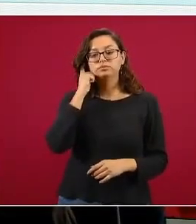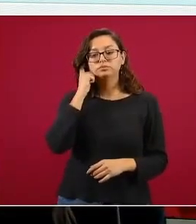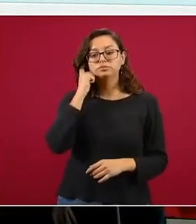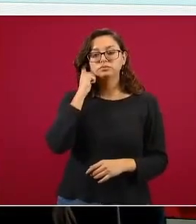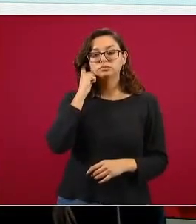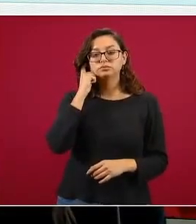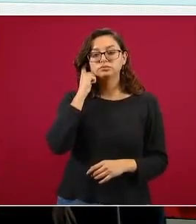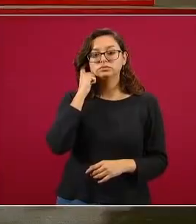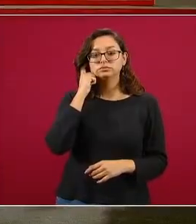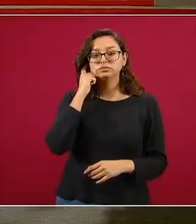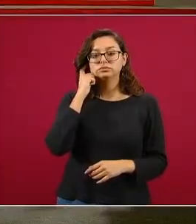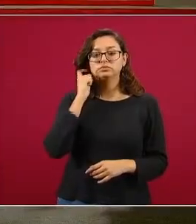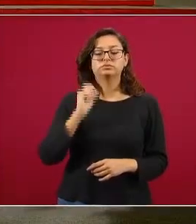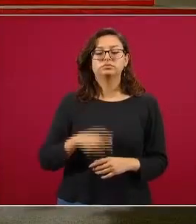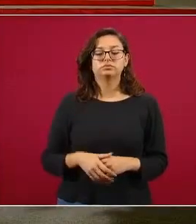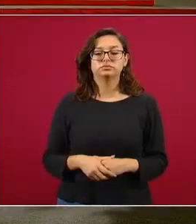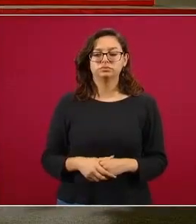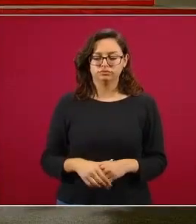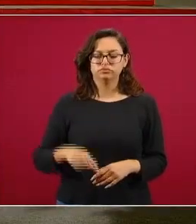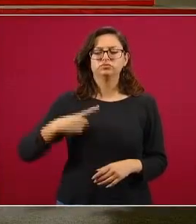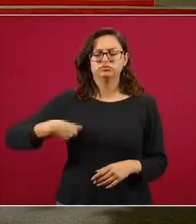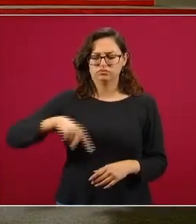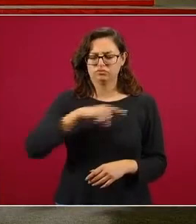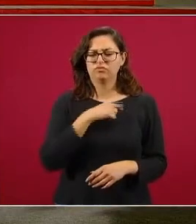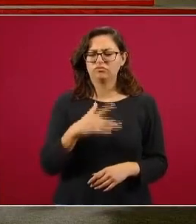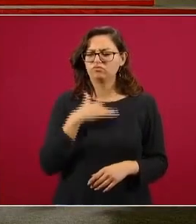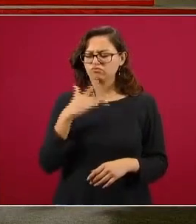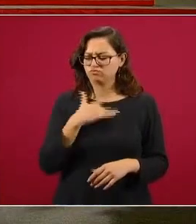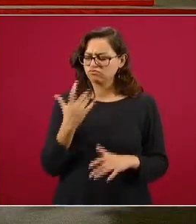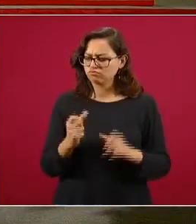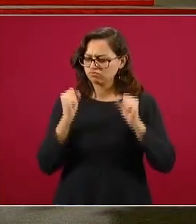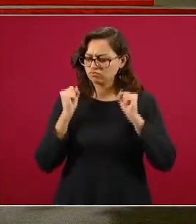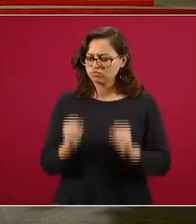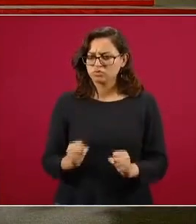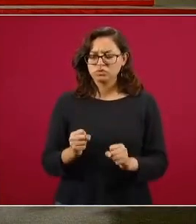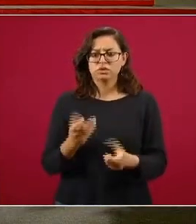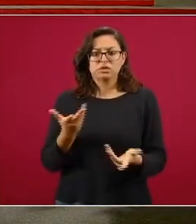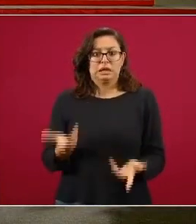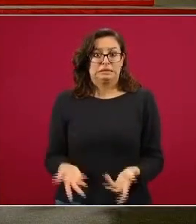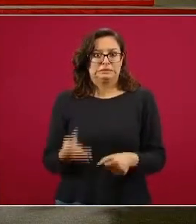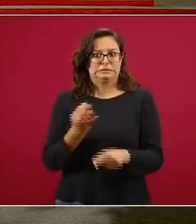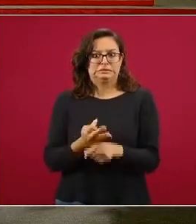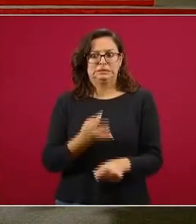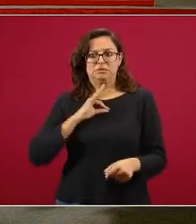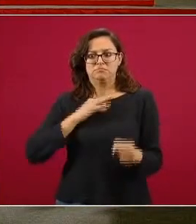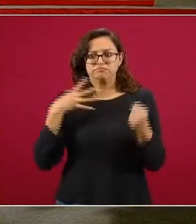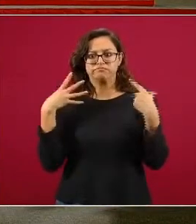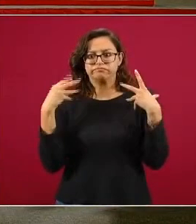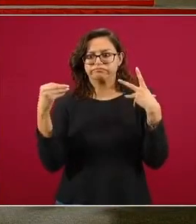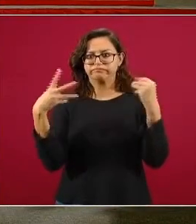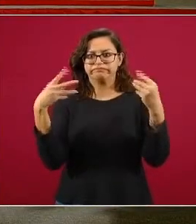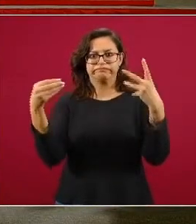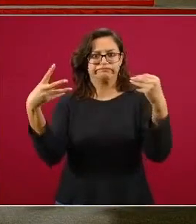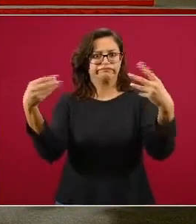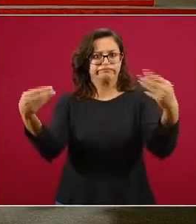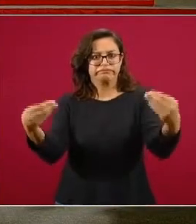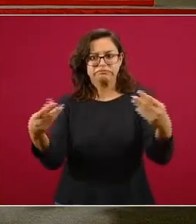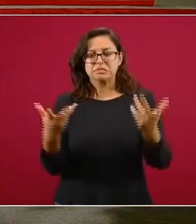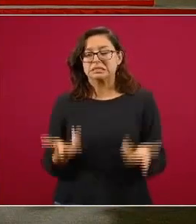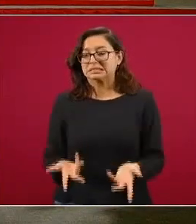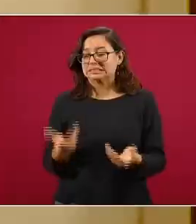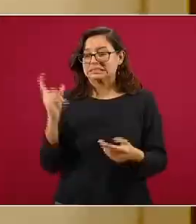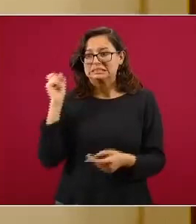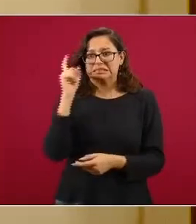Bien. Tenemos la firme convicción que justo esta pandemia, como lo hemos mencionado, nos ha enseñado que es desde la colectividad como